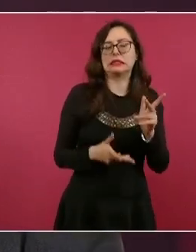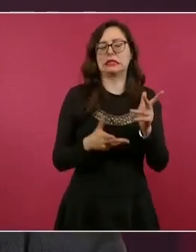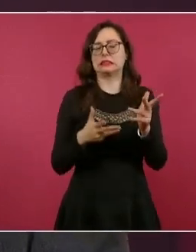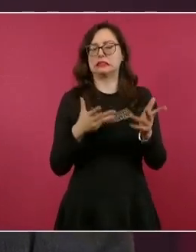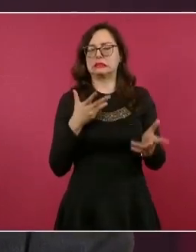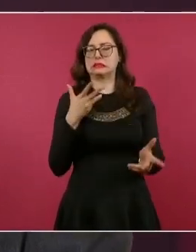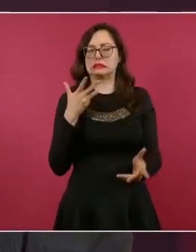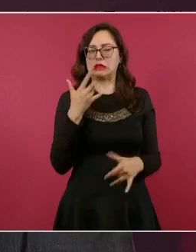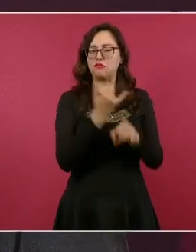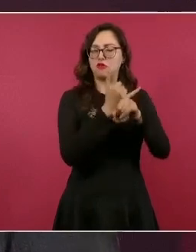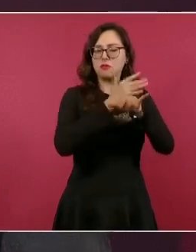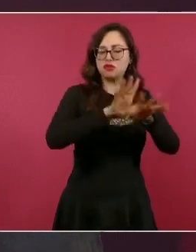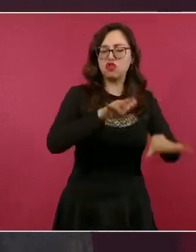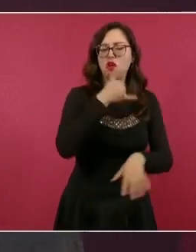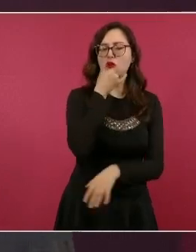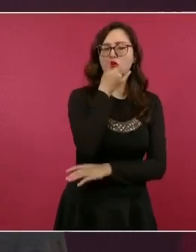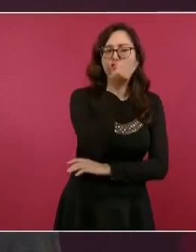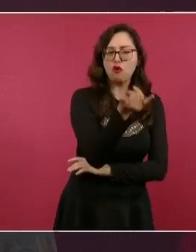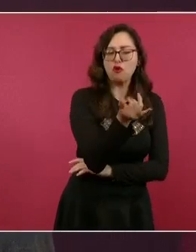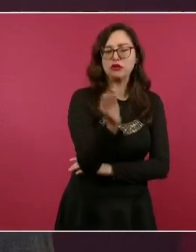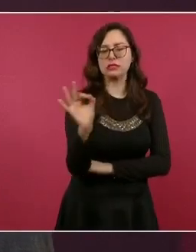el presidente Biden,